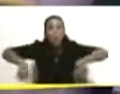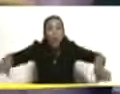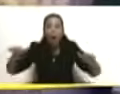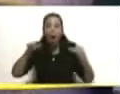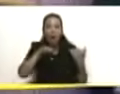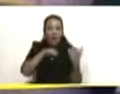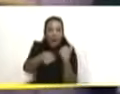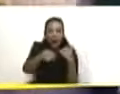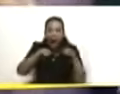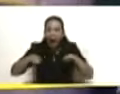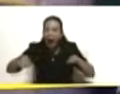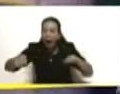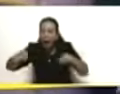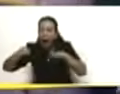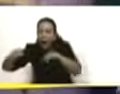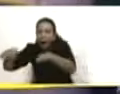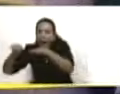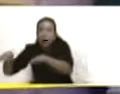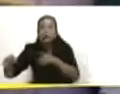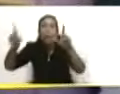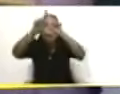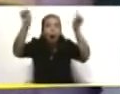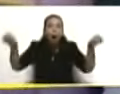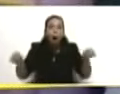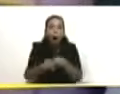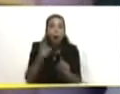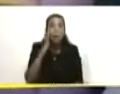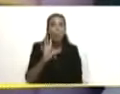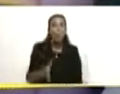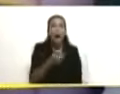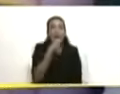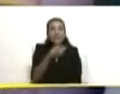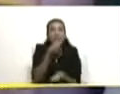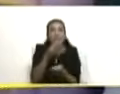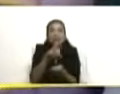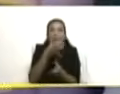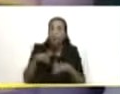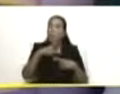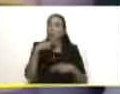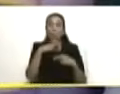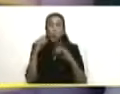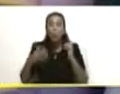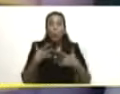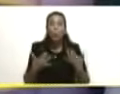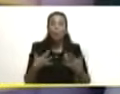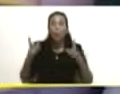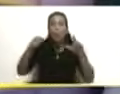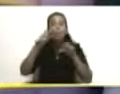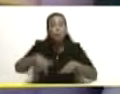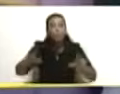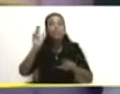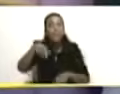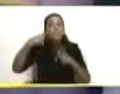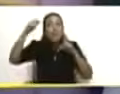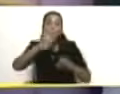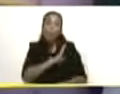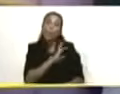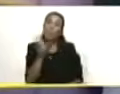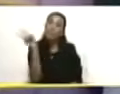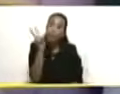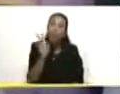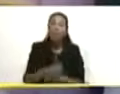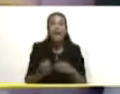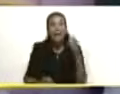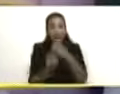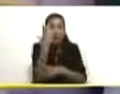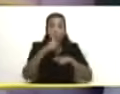a reunirnos como amigos y amigos para disfrutar de una película, del buen cine y también del buen cine venezolano. Y por eso que vamos a